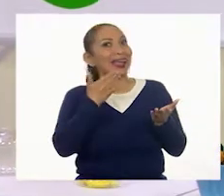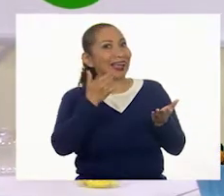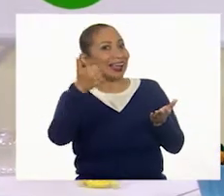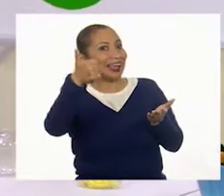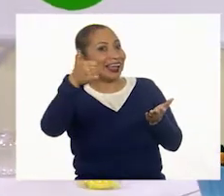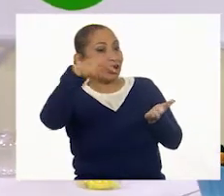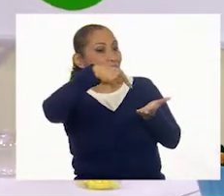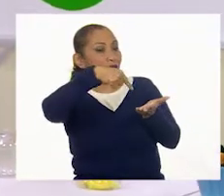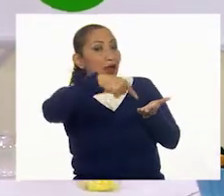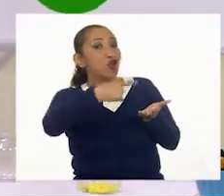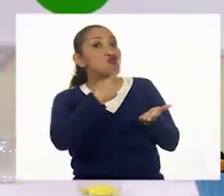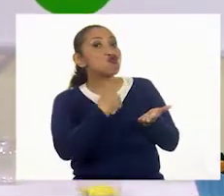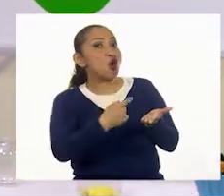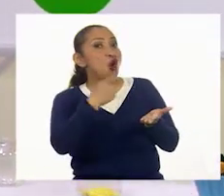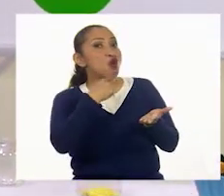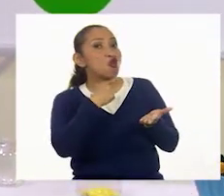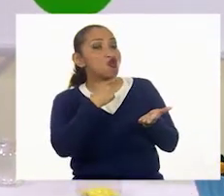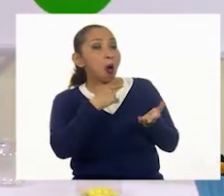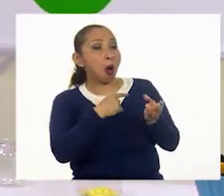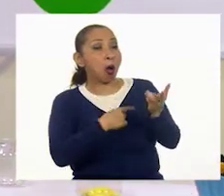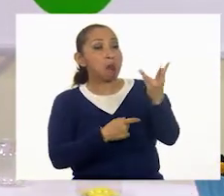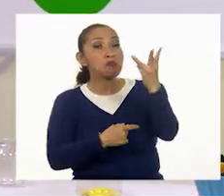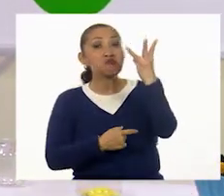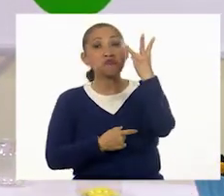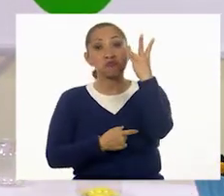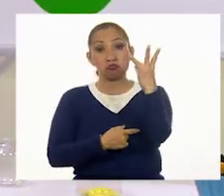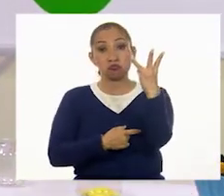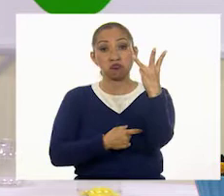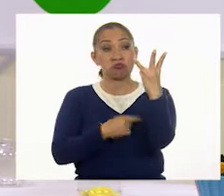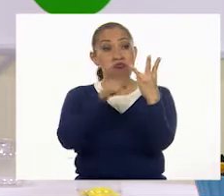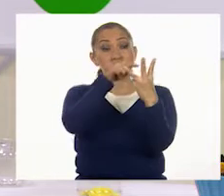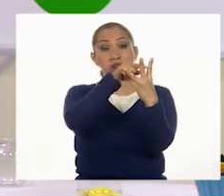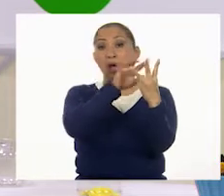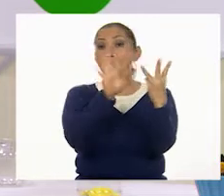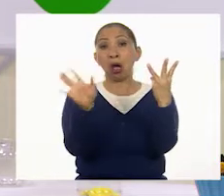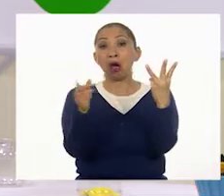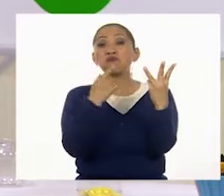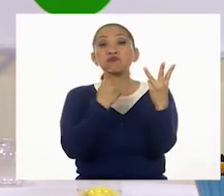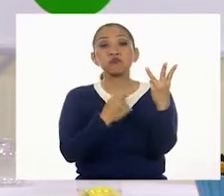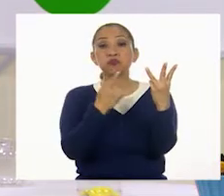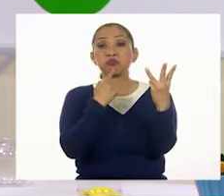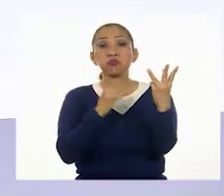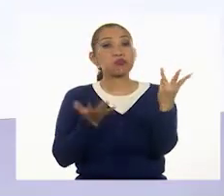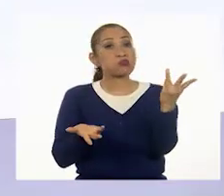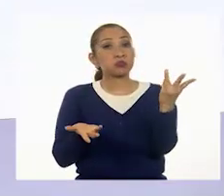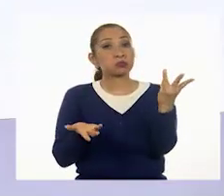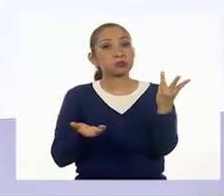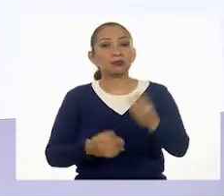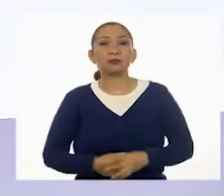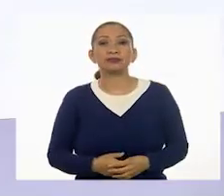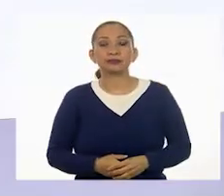¡Bien! Rojos, porque hay tan solo tres botones de ese color.